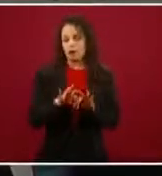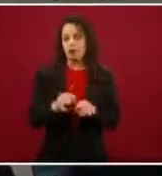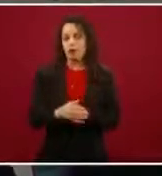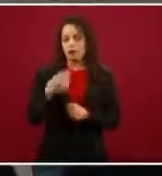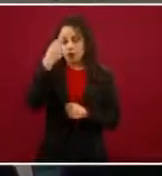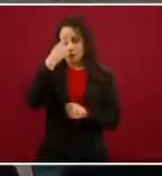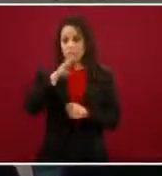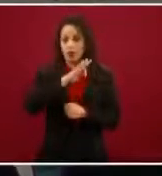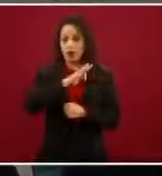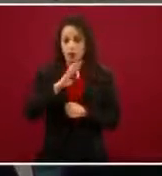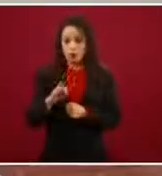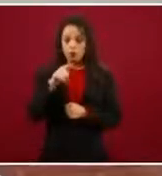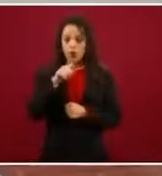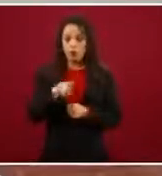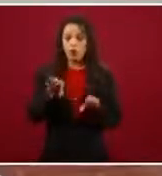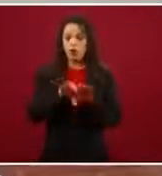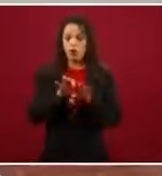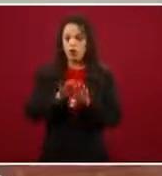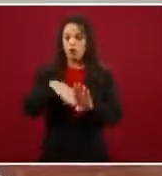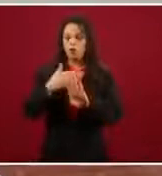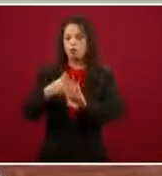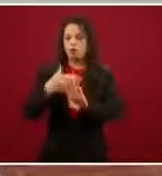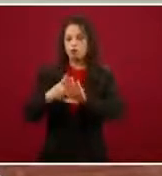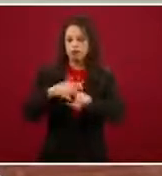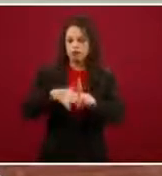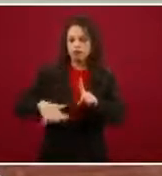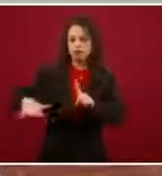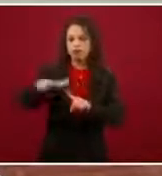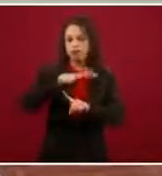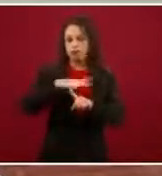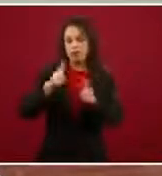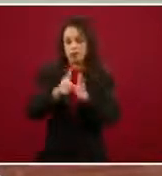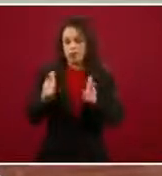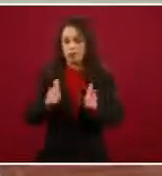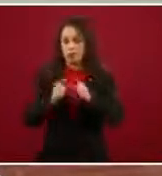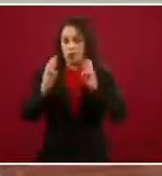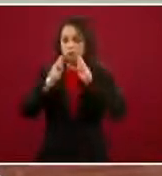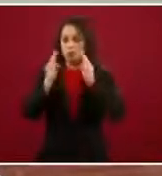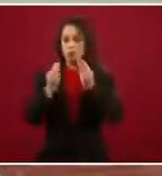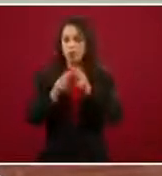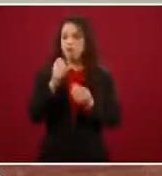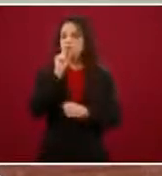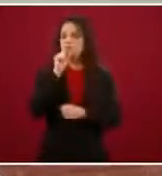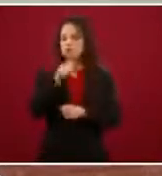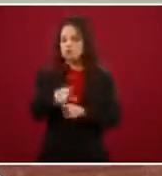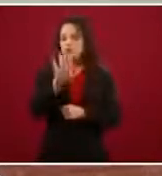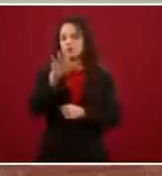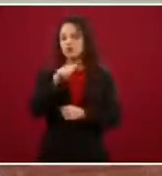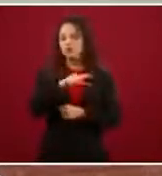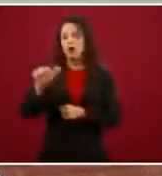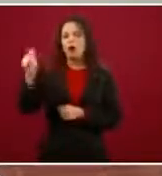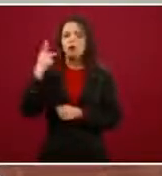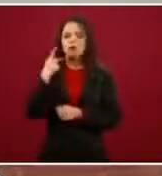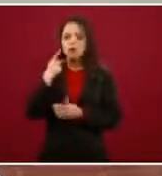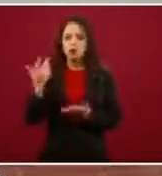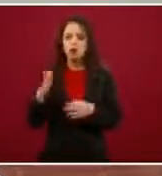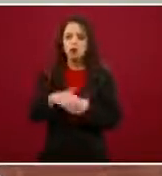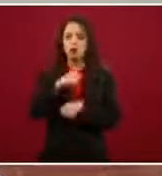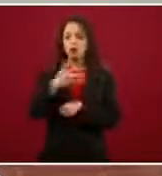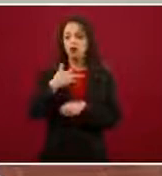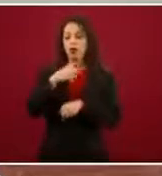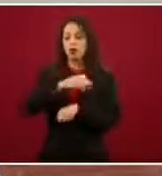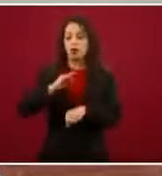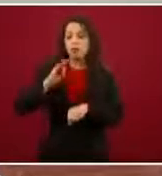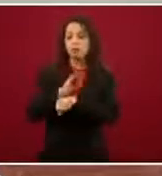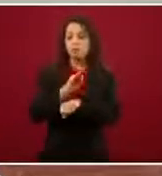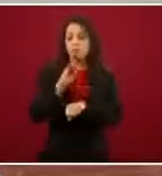efecto de poder atacar a los grupos delincuenciales, hay que atacar la corrupción política, en razón de que muchos de estos grupos surgen con el apoyo, el respaldo o